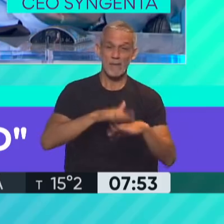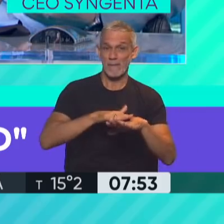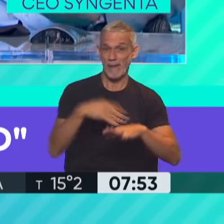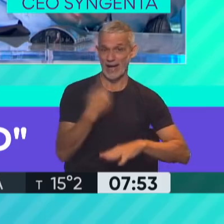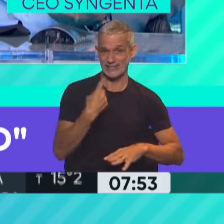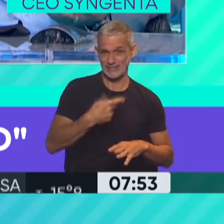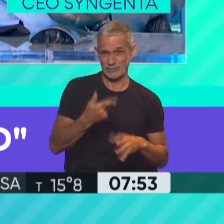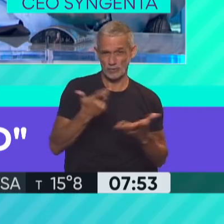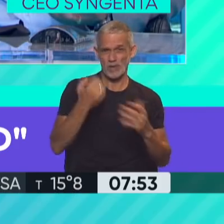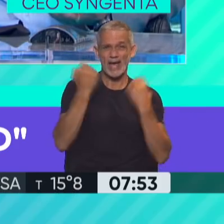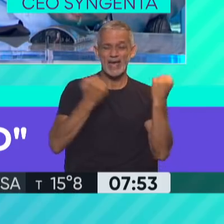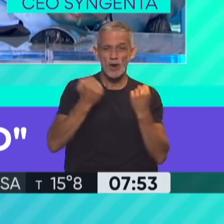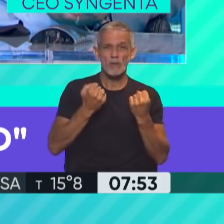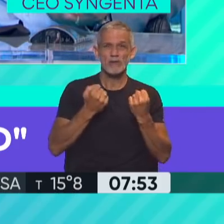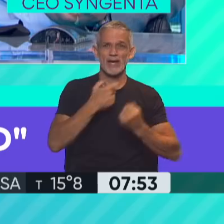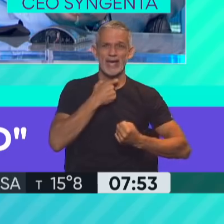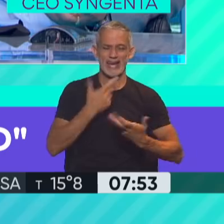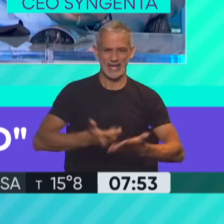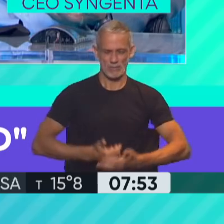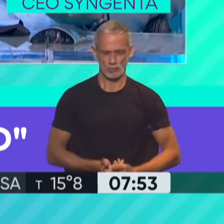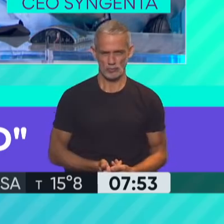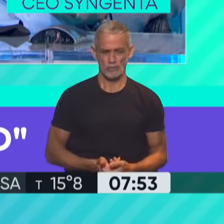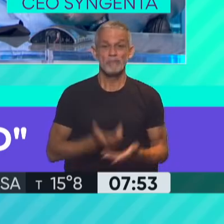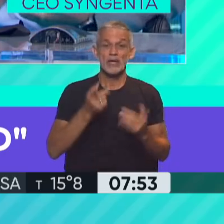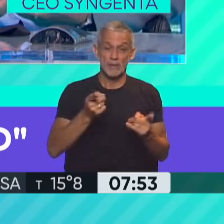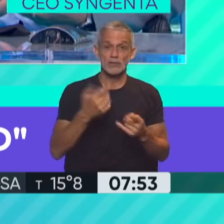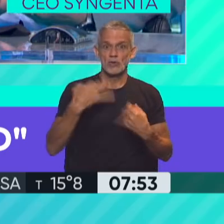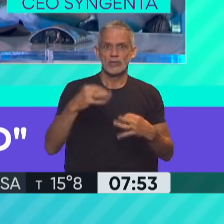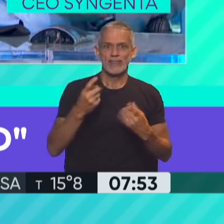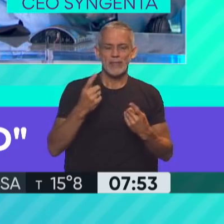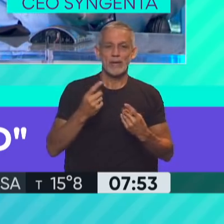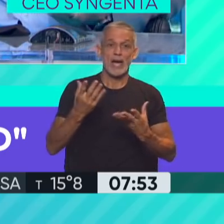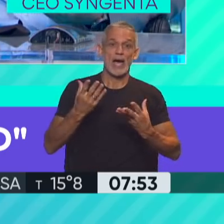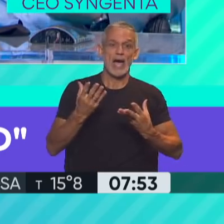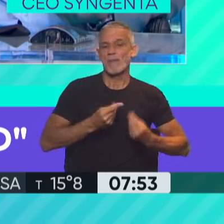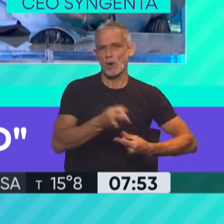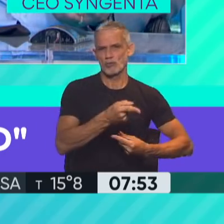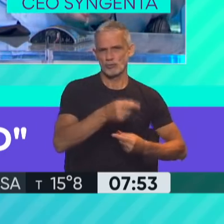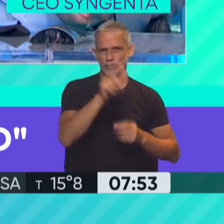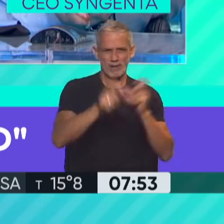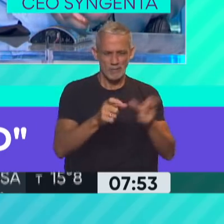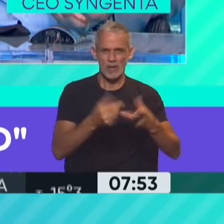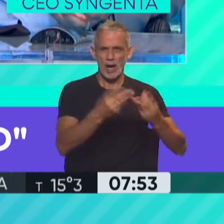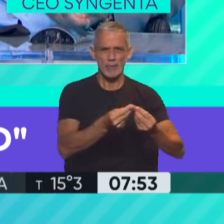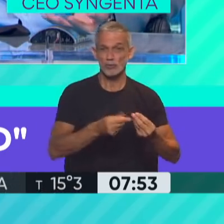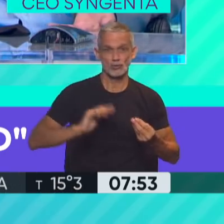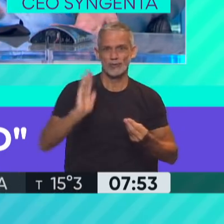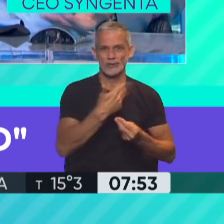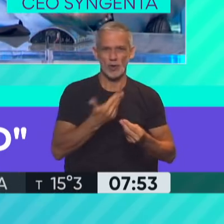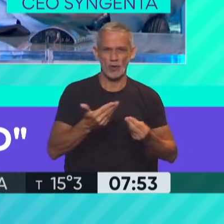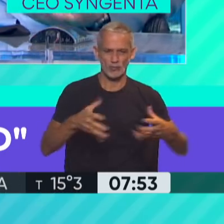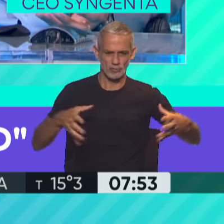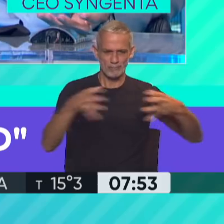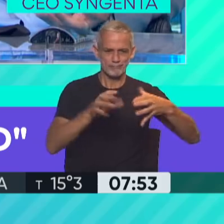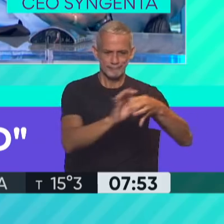cualquier economía que pretende ser sustentable para esto se necesita un apoyo amplio horizontal transversal y en los